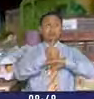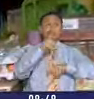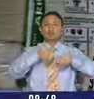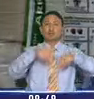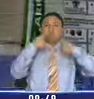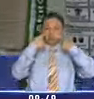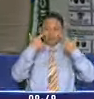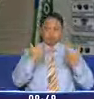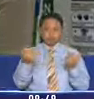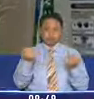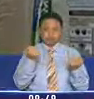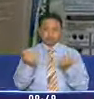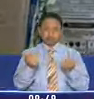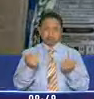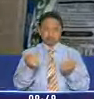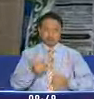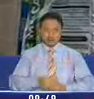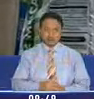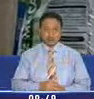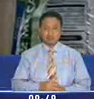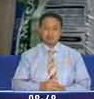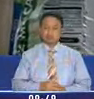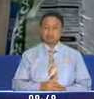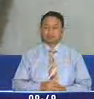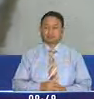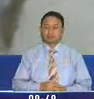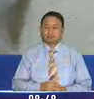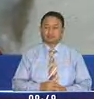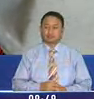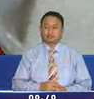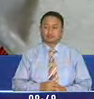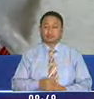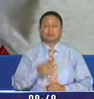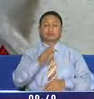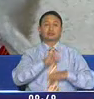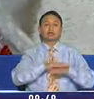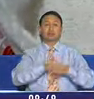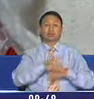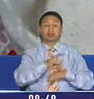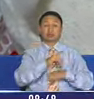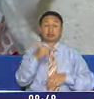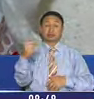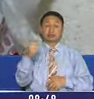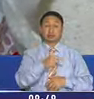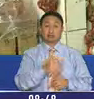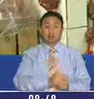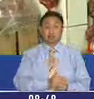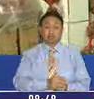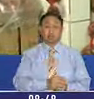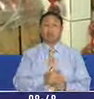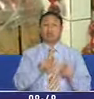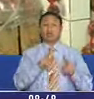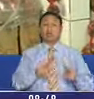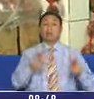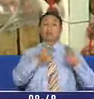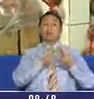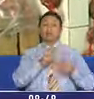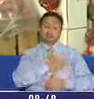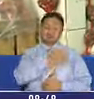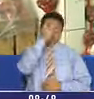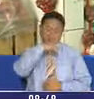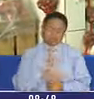para monitorear este tipo de procesos especulativos son la causa fundamental del establecimiento